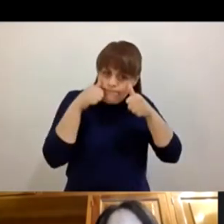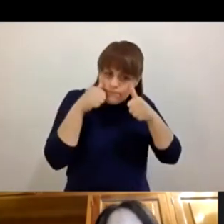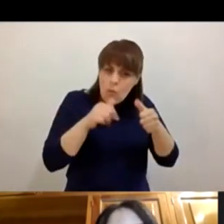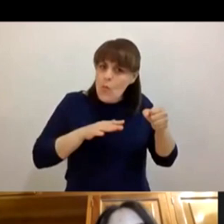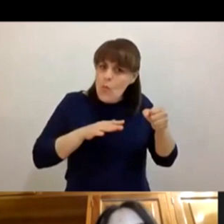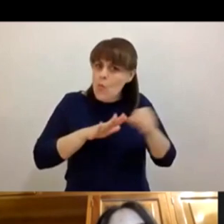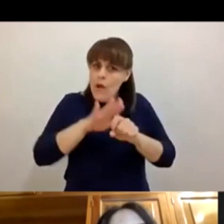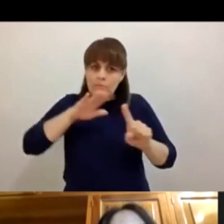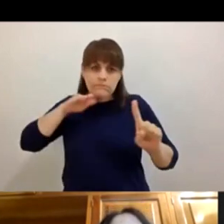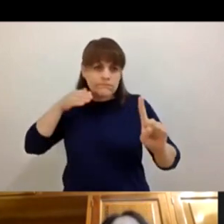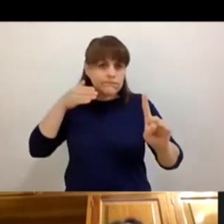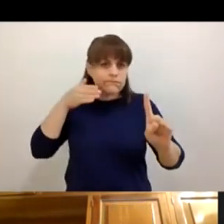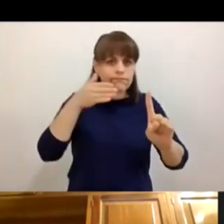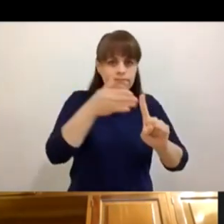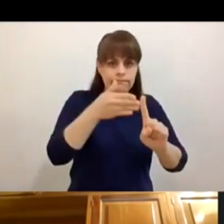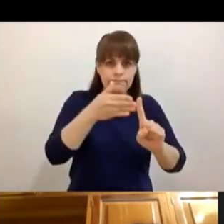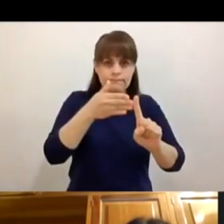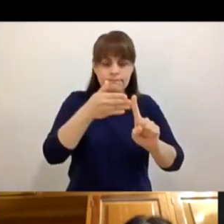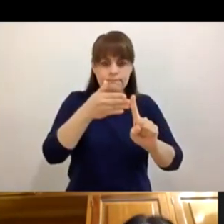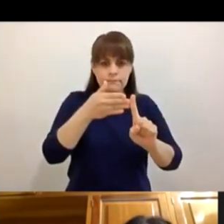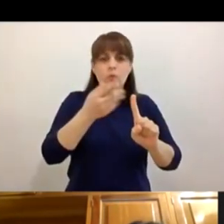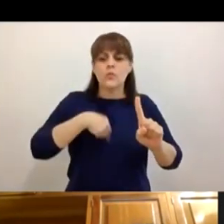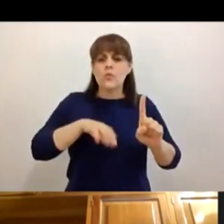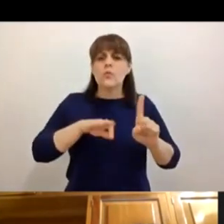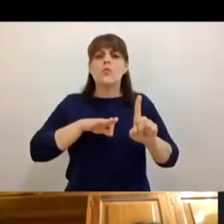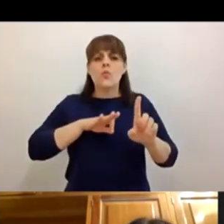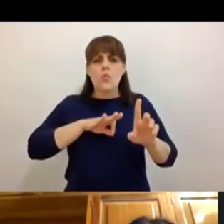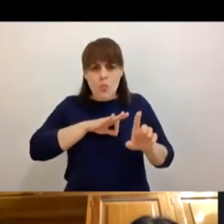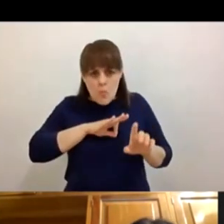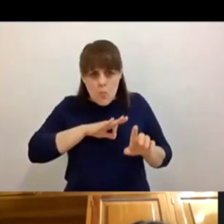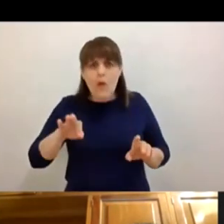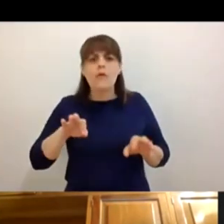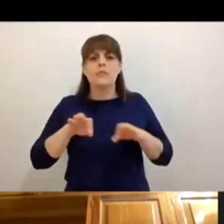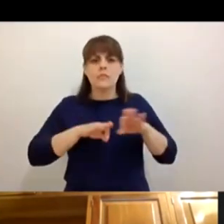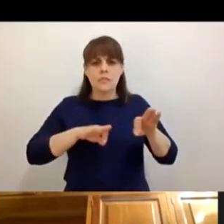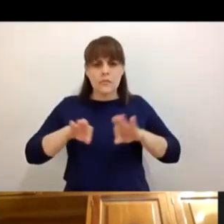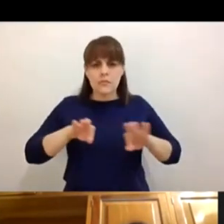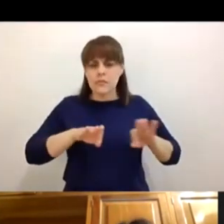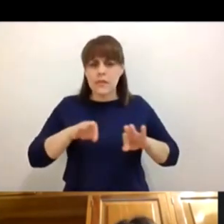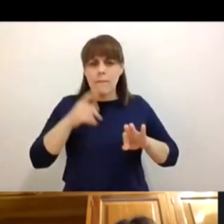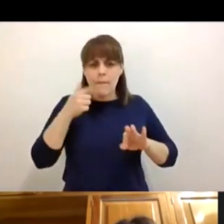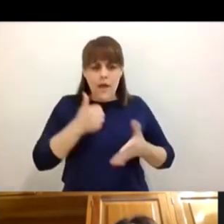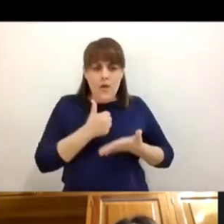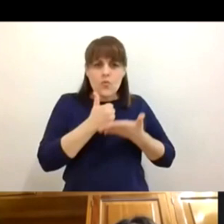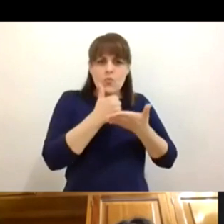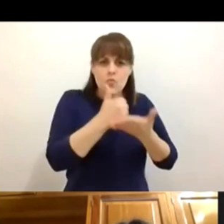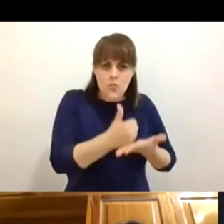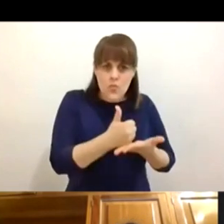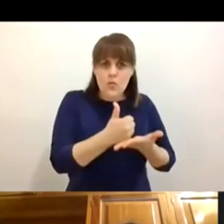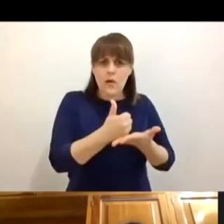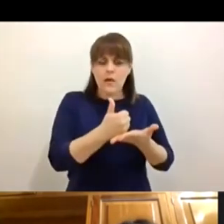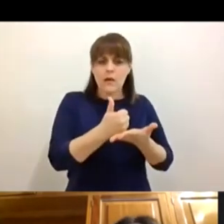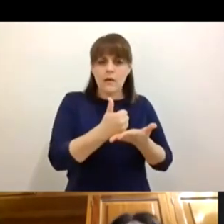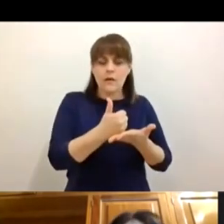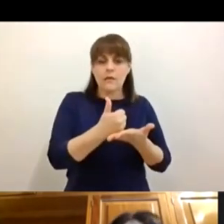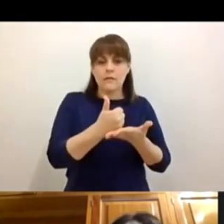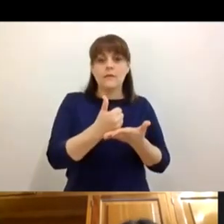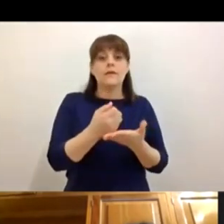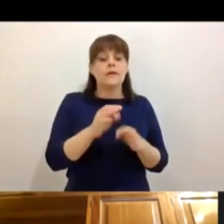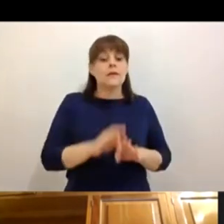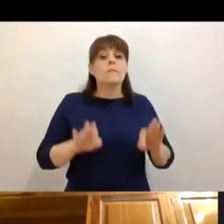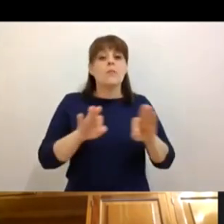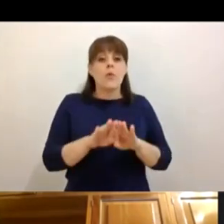dónde podemos nosotros trabajar en relación al tema de adicciones. Y también se vuelve un tema trabajar en red,